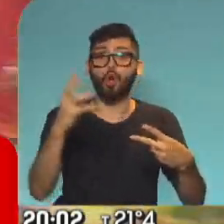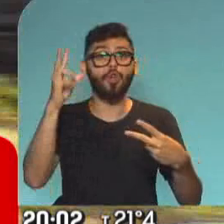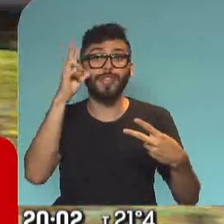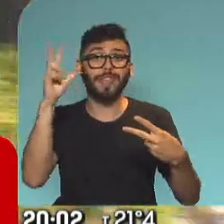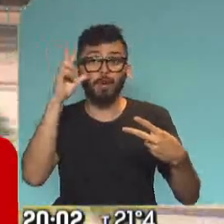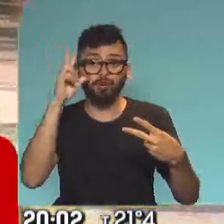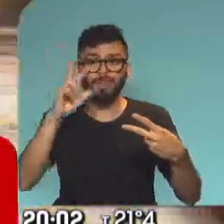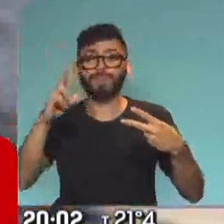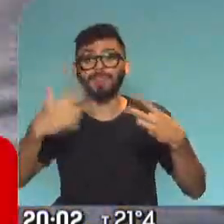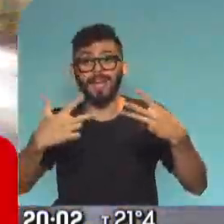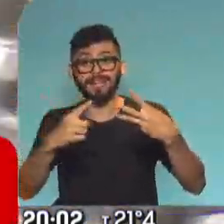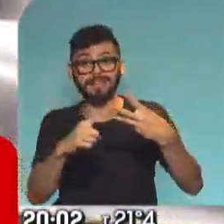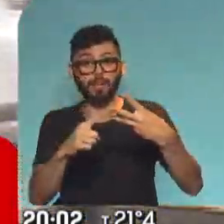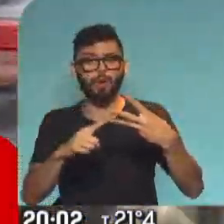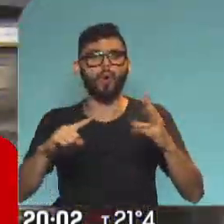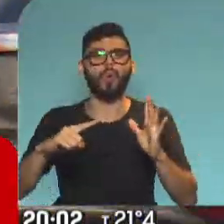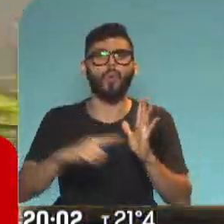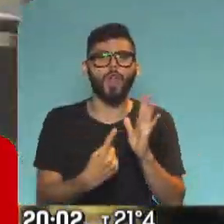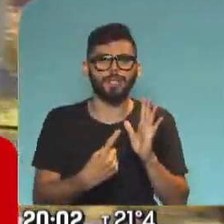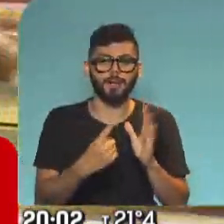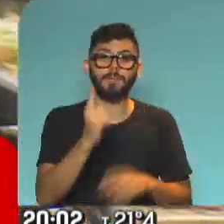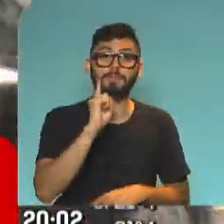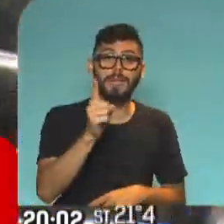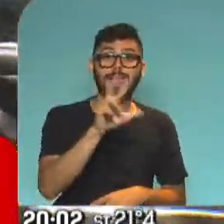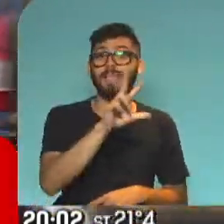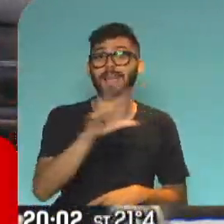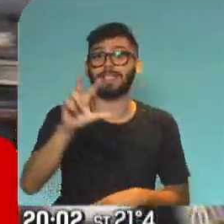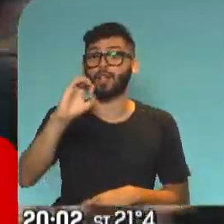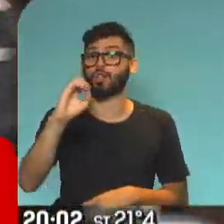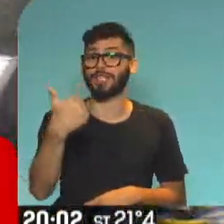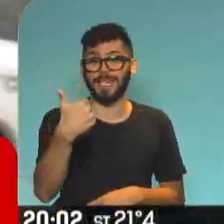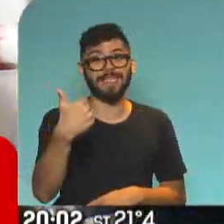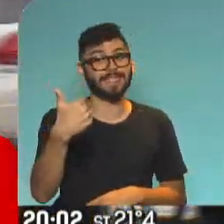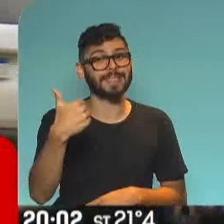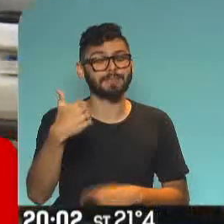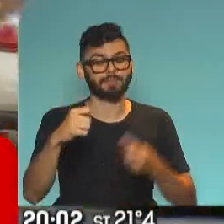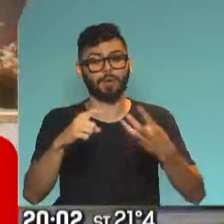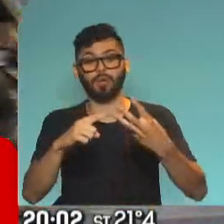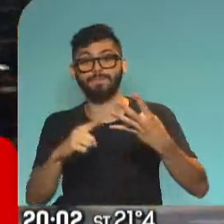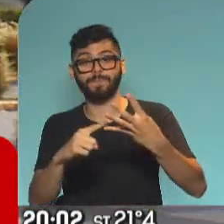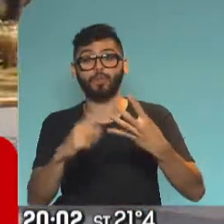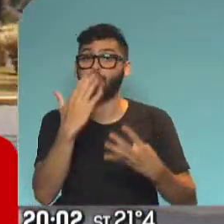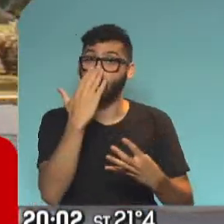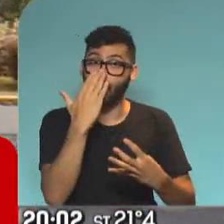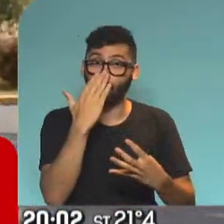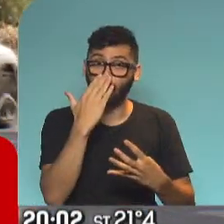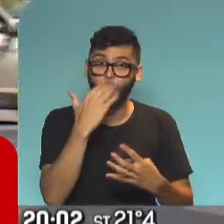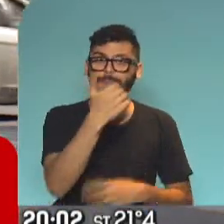está la ciudad de Buenos Aires con 1.306 casos positivos. En tanto, Córdoba